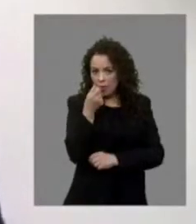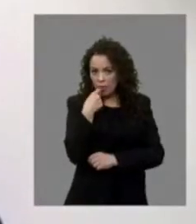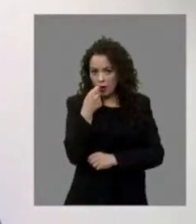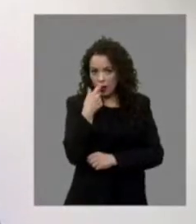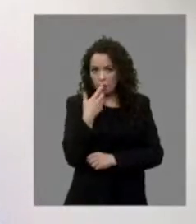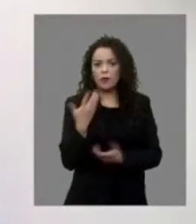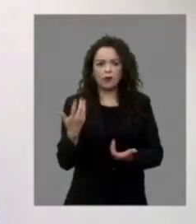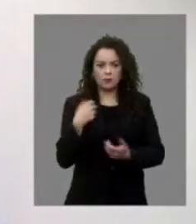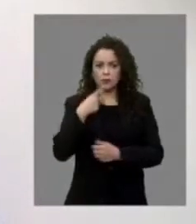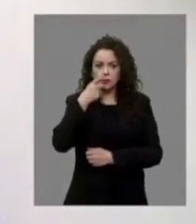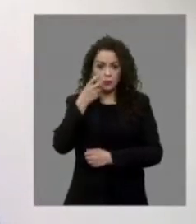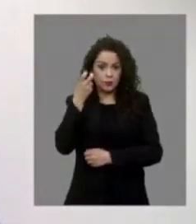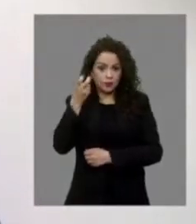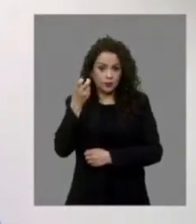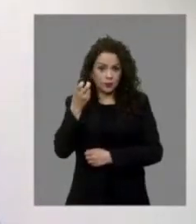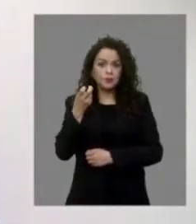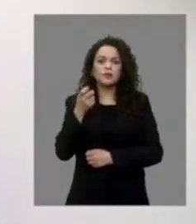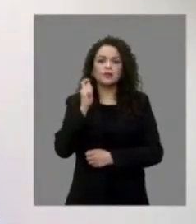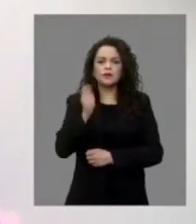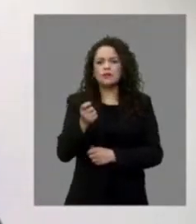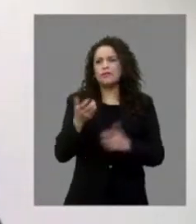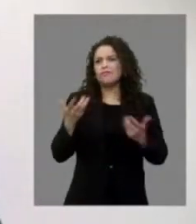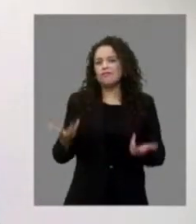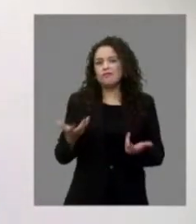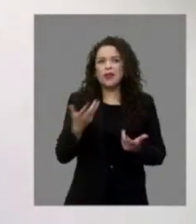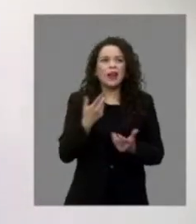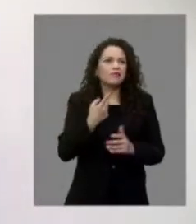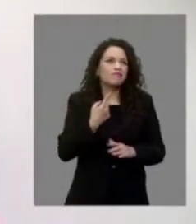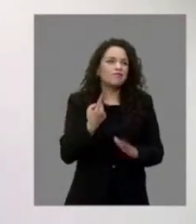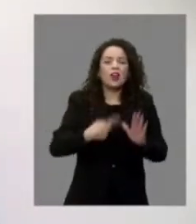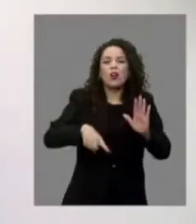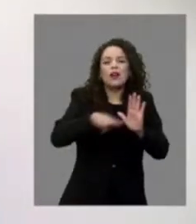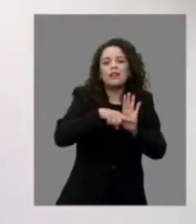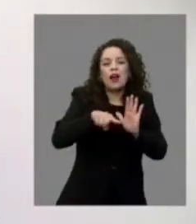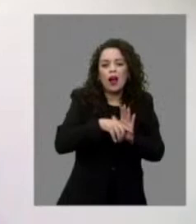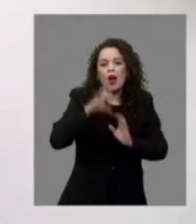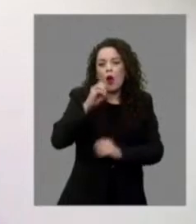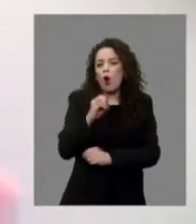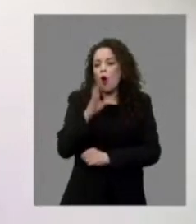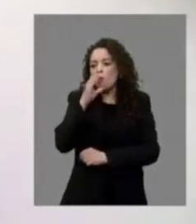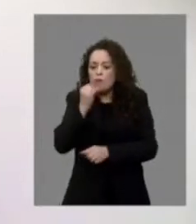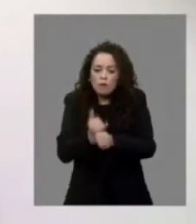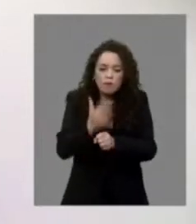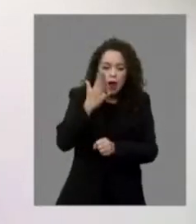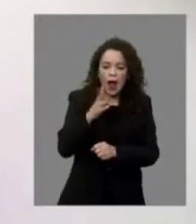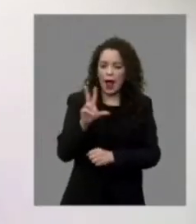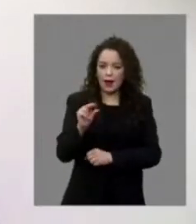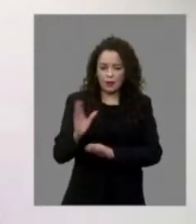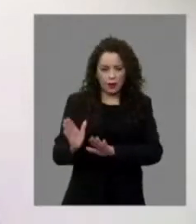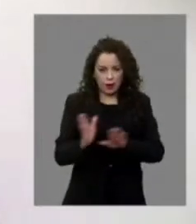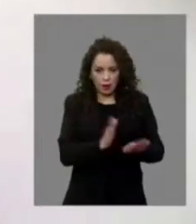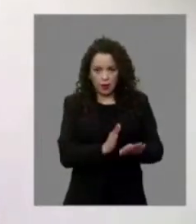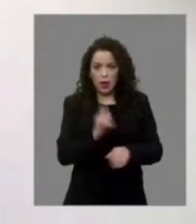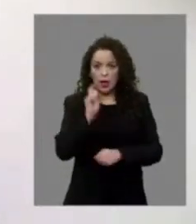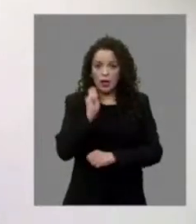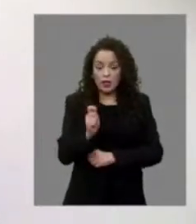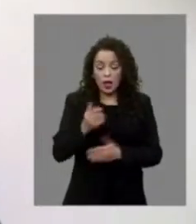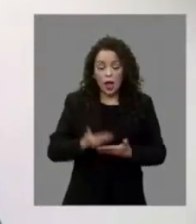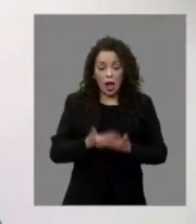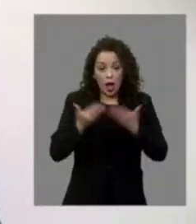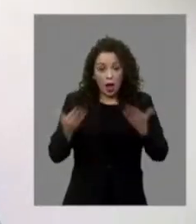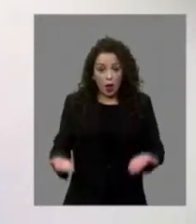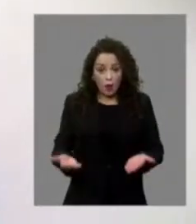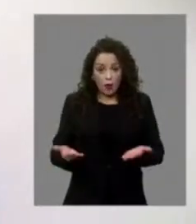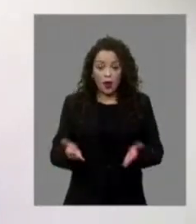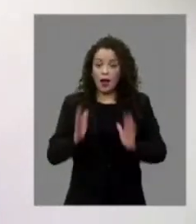negativa, ya pasamos a un estadio donde estamos hablando de medicamentos que incluso están